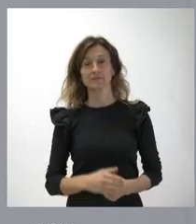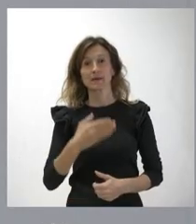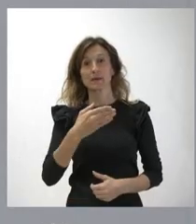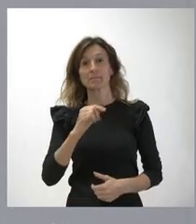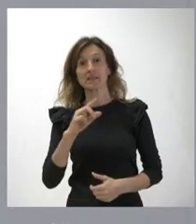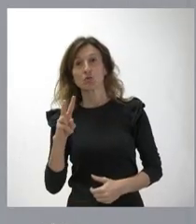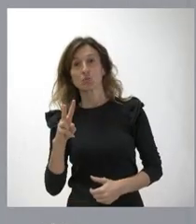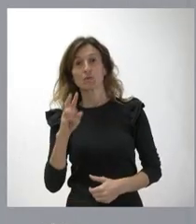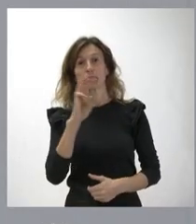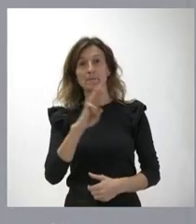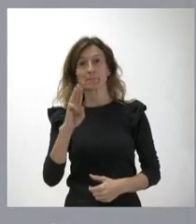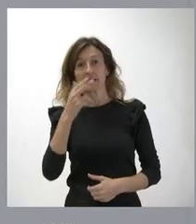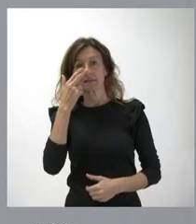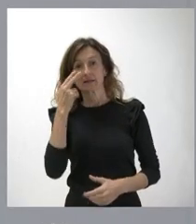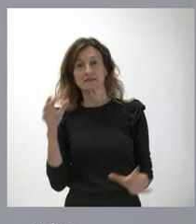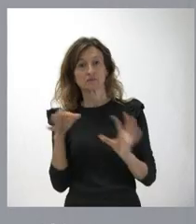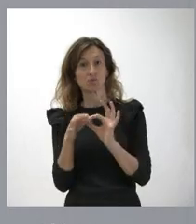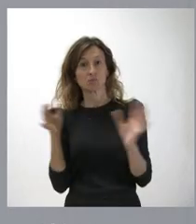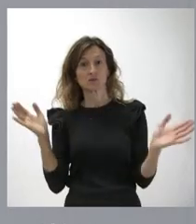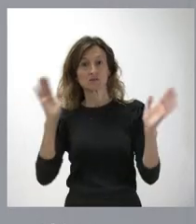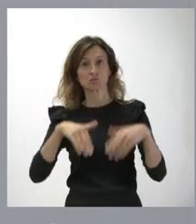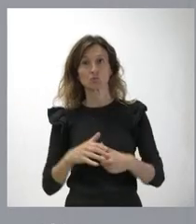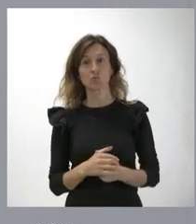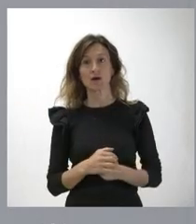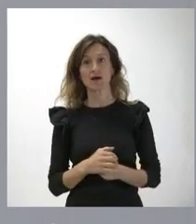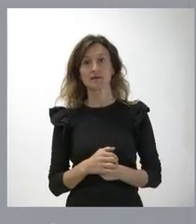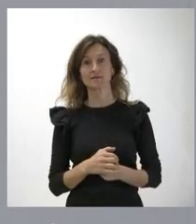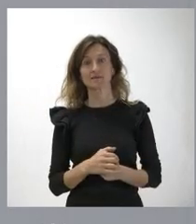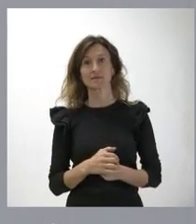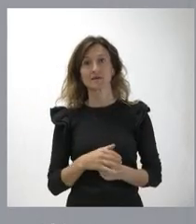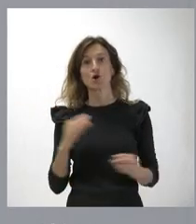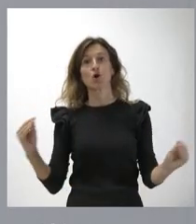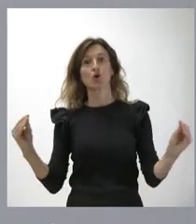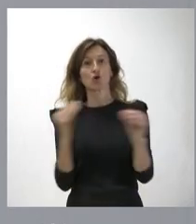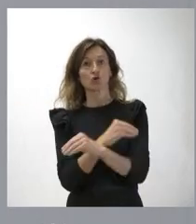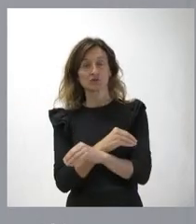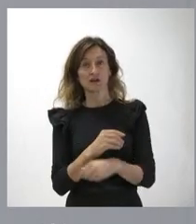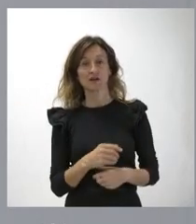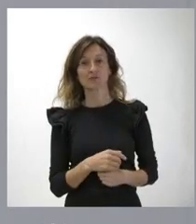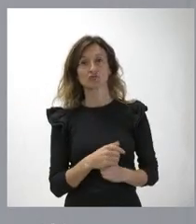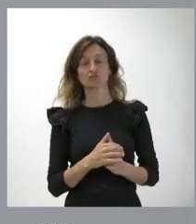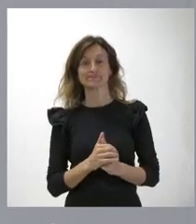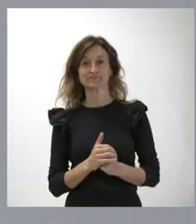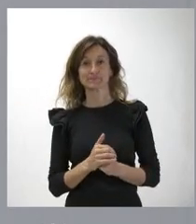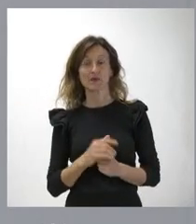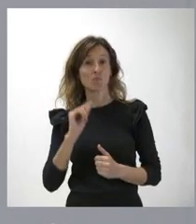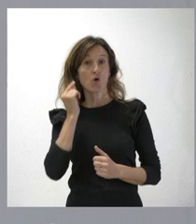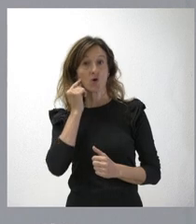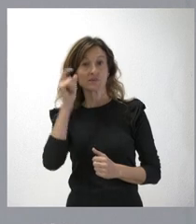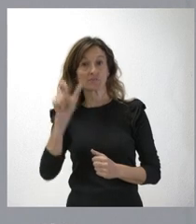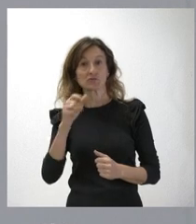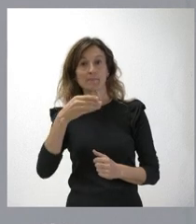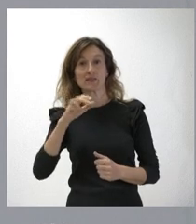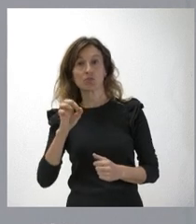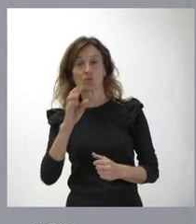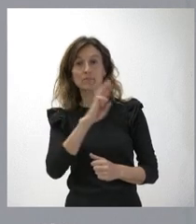ni el PP tienen intereses comunes si acaso contrarios si ustedes oyen los dirigentes de bildu y los del